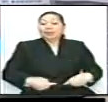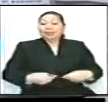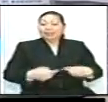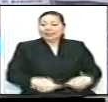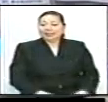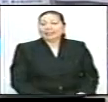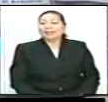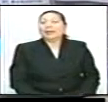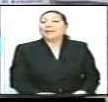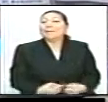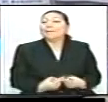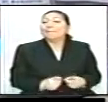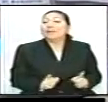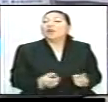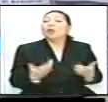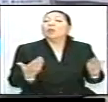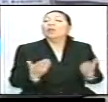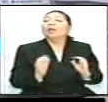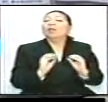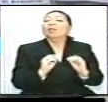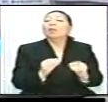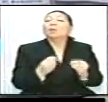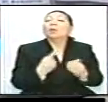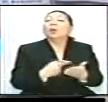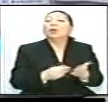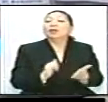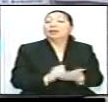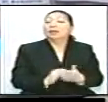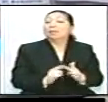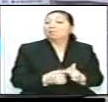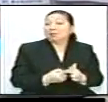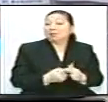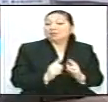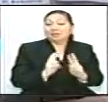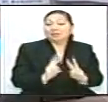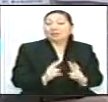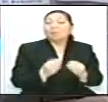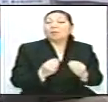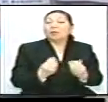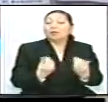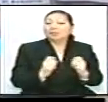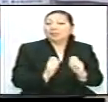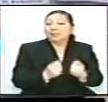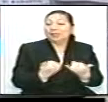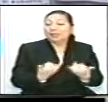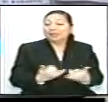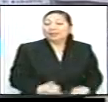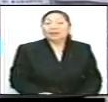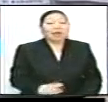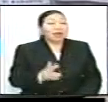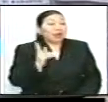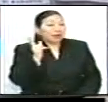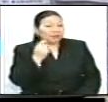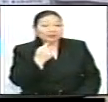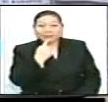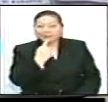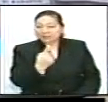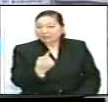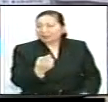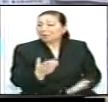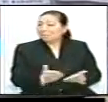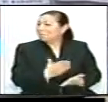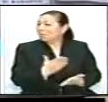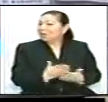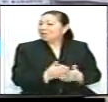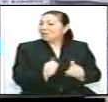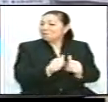competitividad. Pero ¿dónde se dan estos? ¿Y por qué hay que comenzar a darse cuenta por qué se dan estos? Hemos escuchado algunas versiones también que dicen el problema